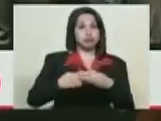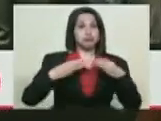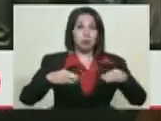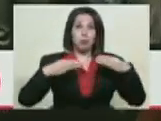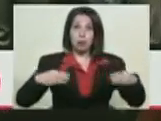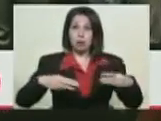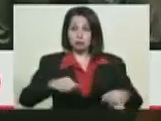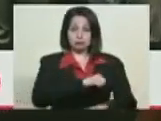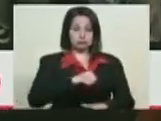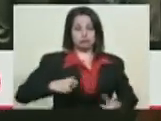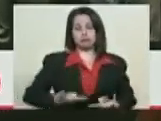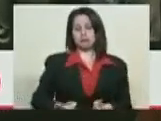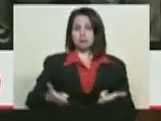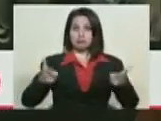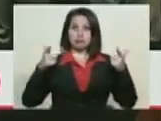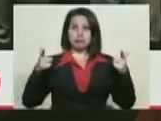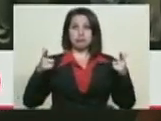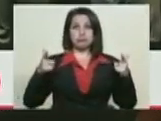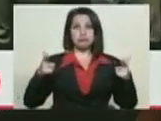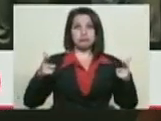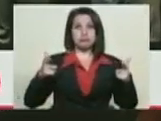con soberanía nacional.